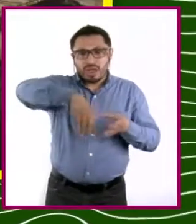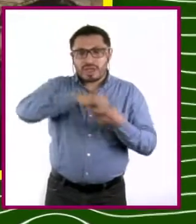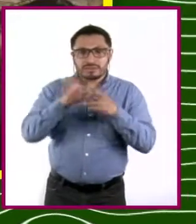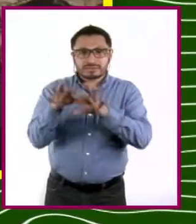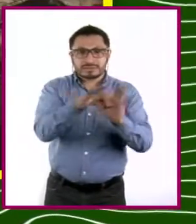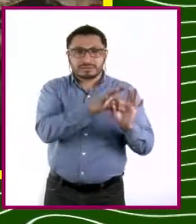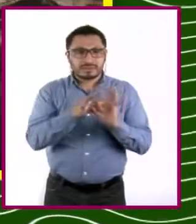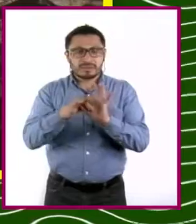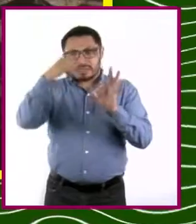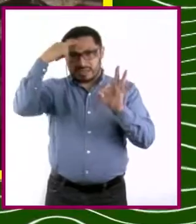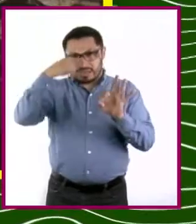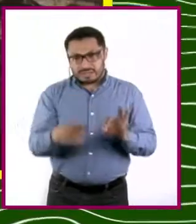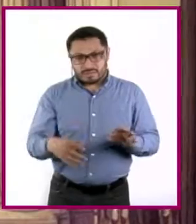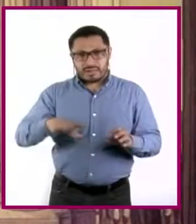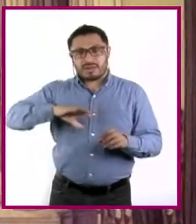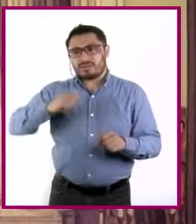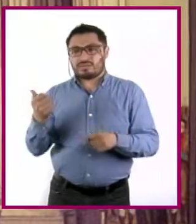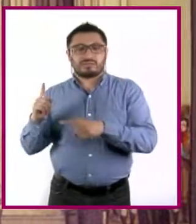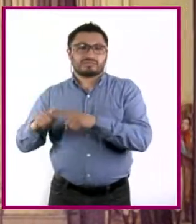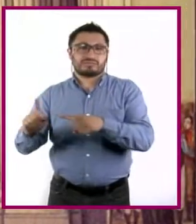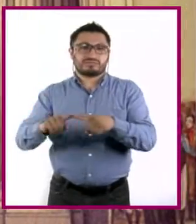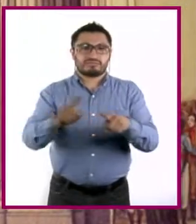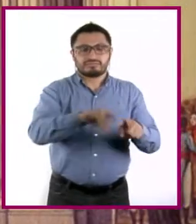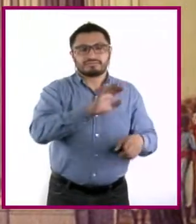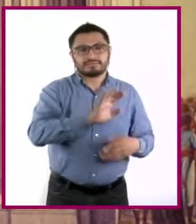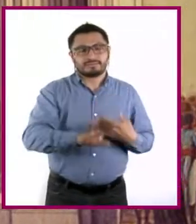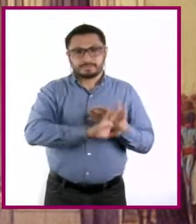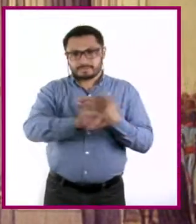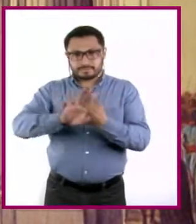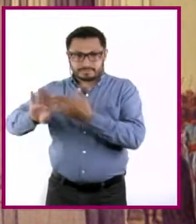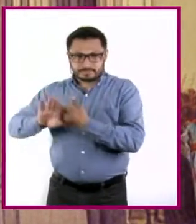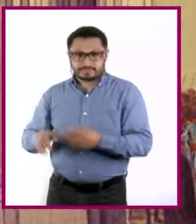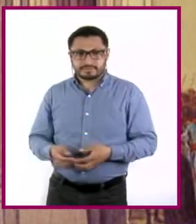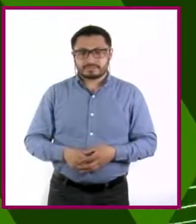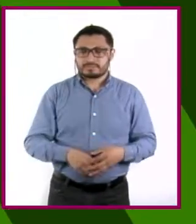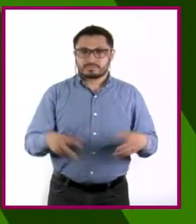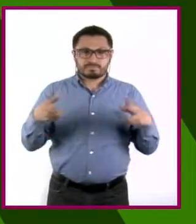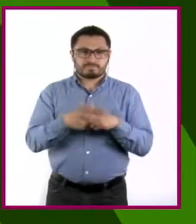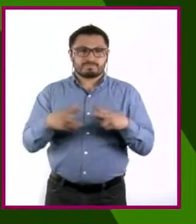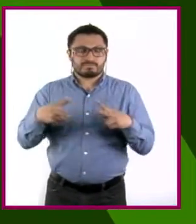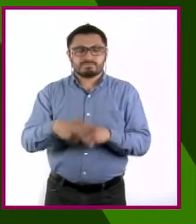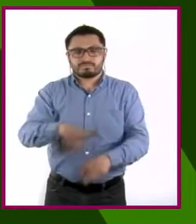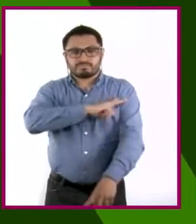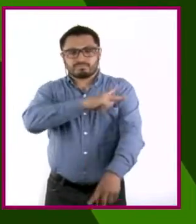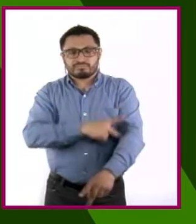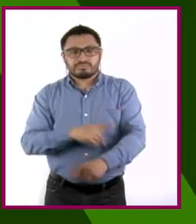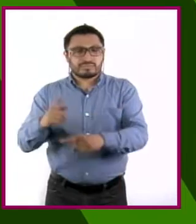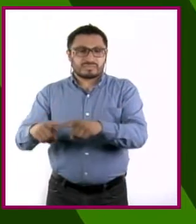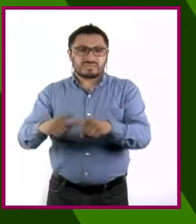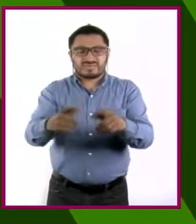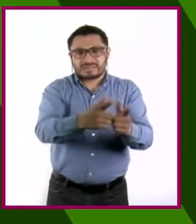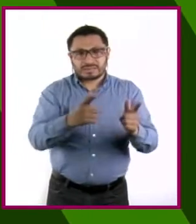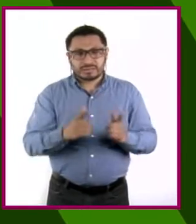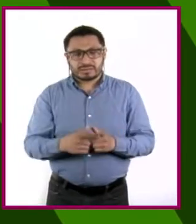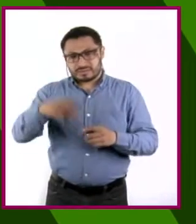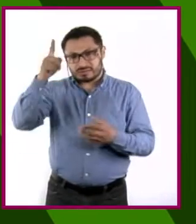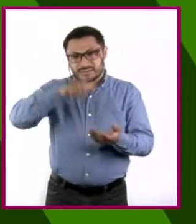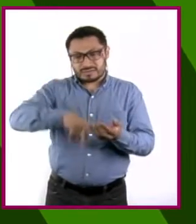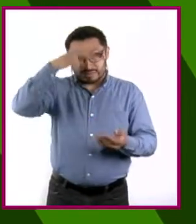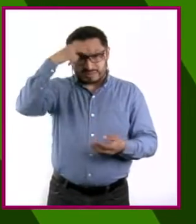para que se distinga de otras. En su encarnizada lucha por el poder, las diferentes élites del país